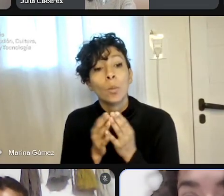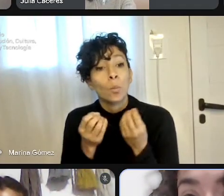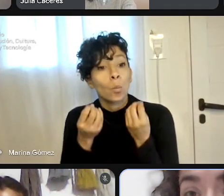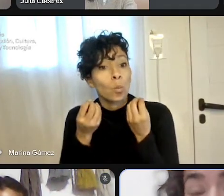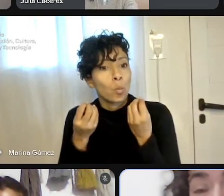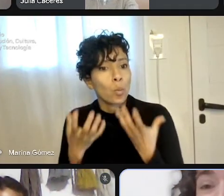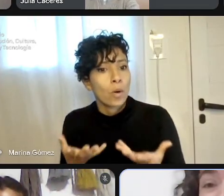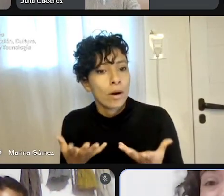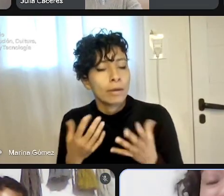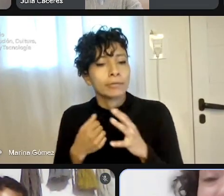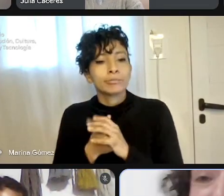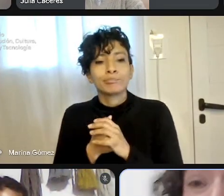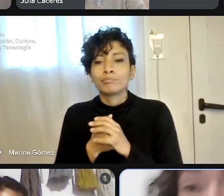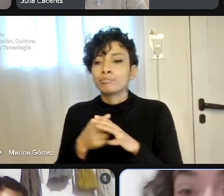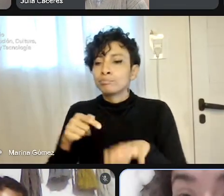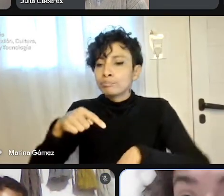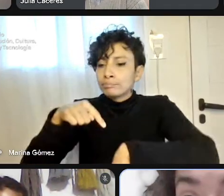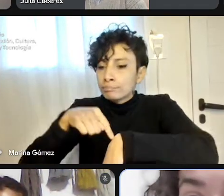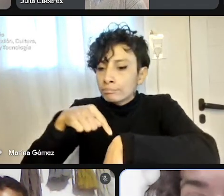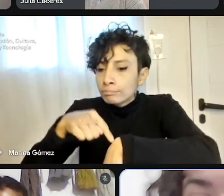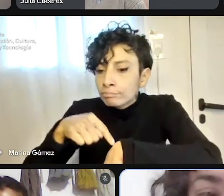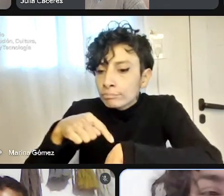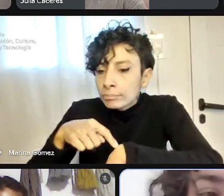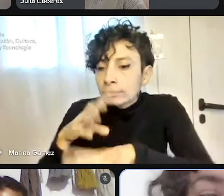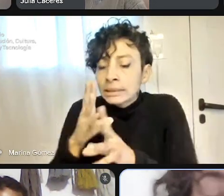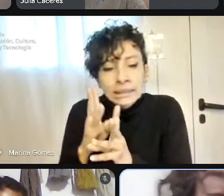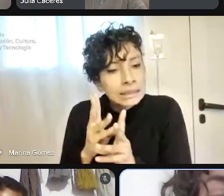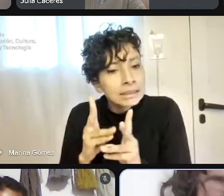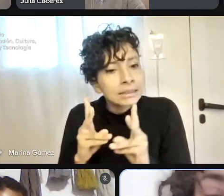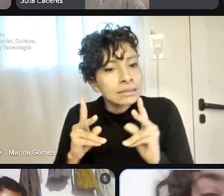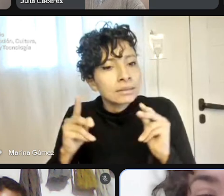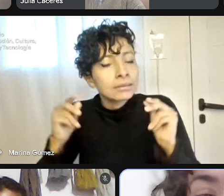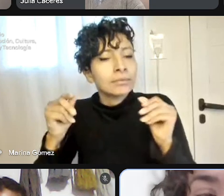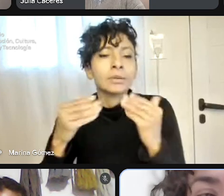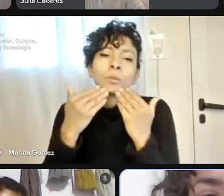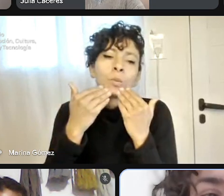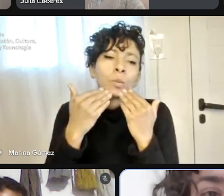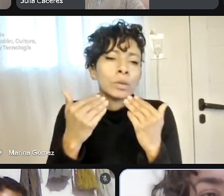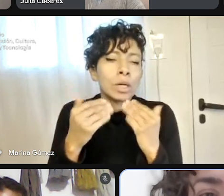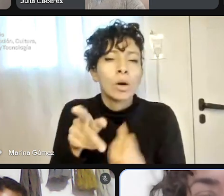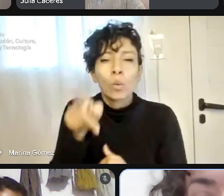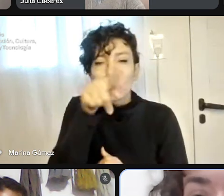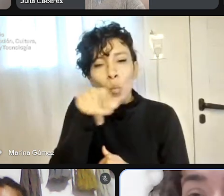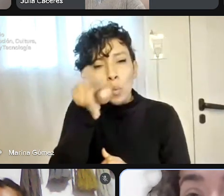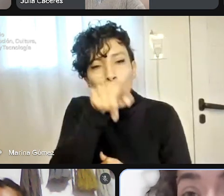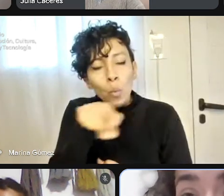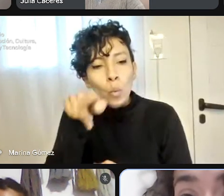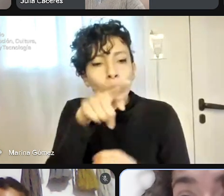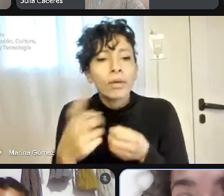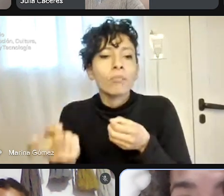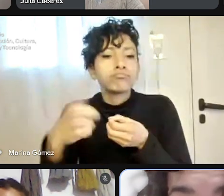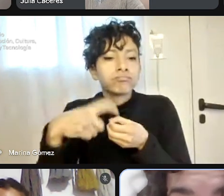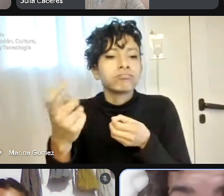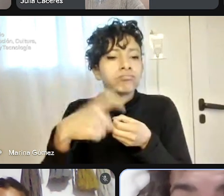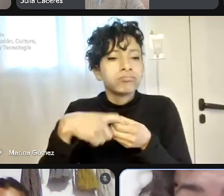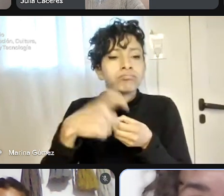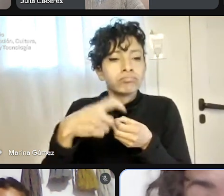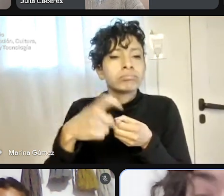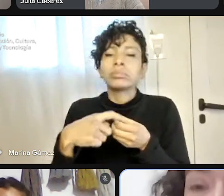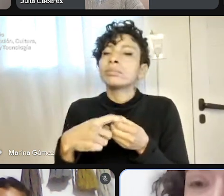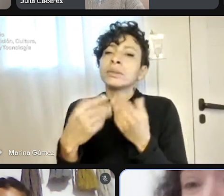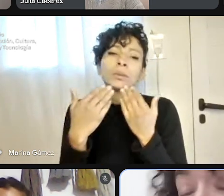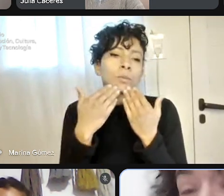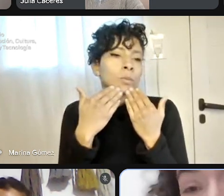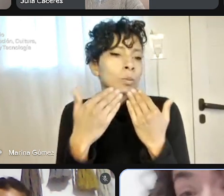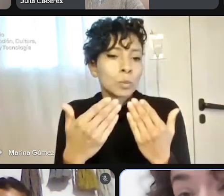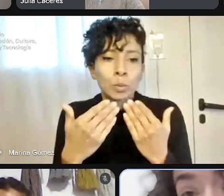Bueno, vamos llegando al final. Yo les agradezco inmensamente la participación que tuvieron. A mí